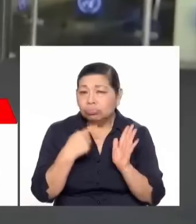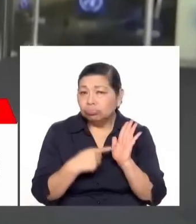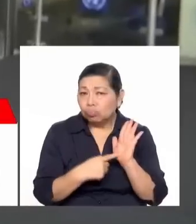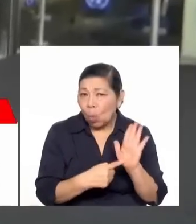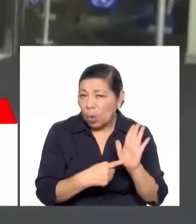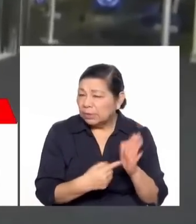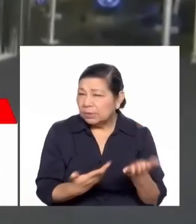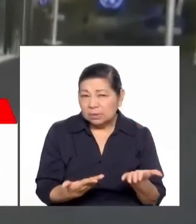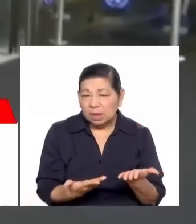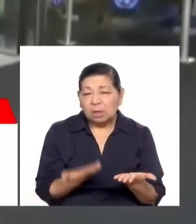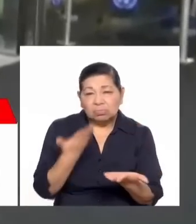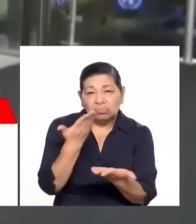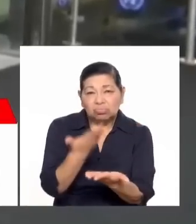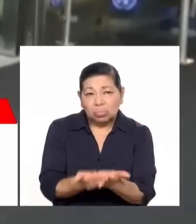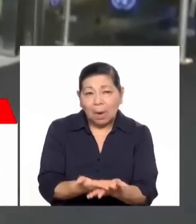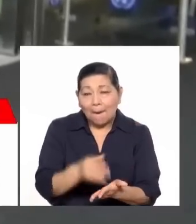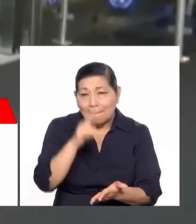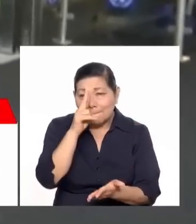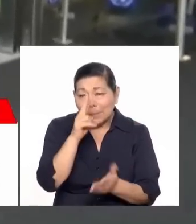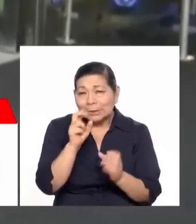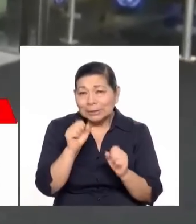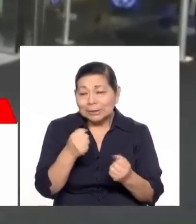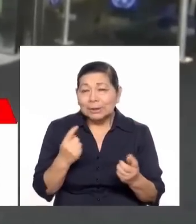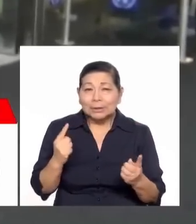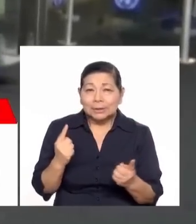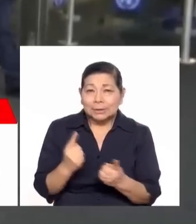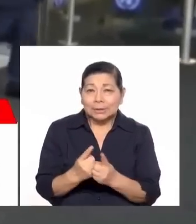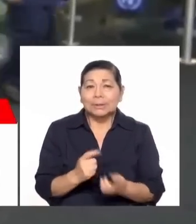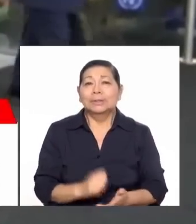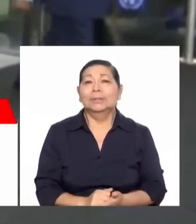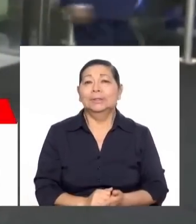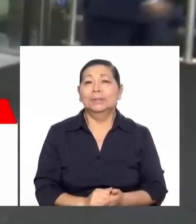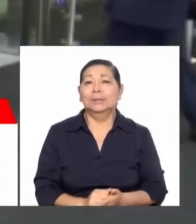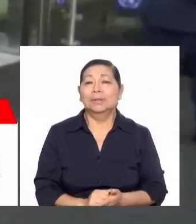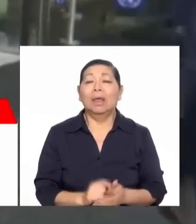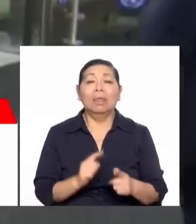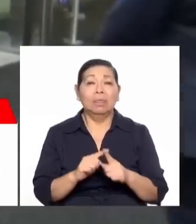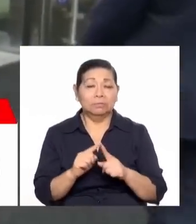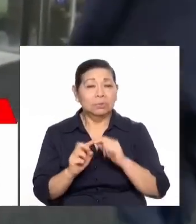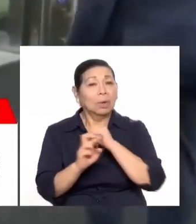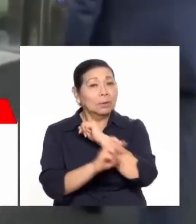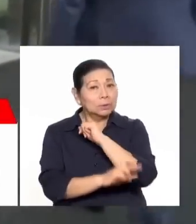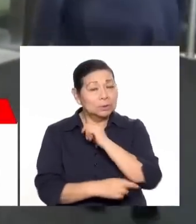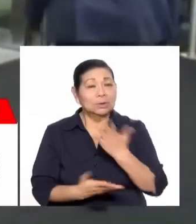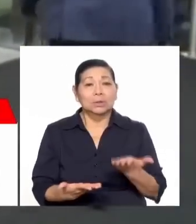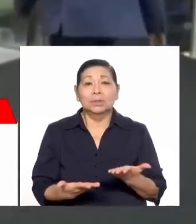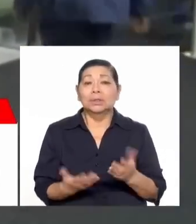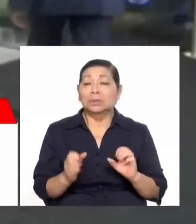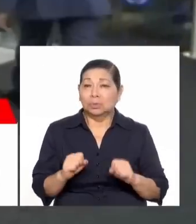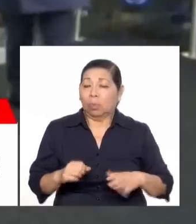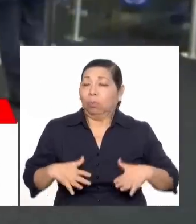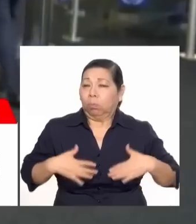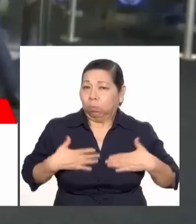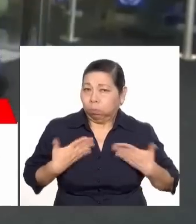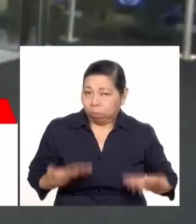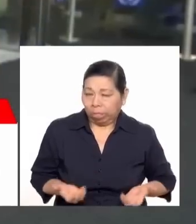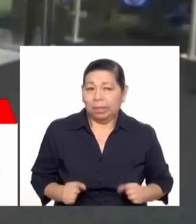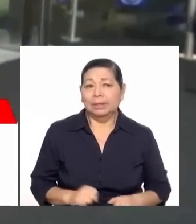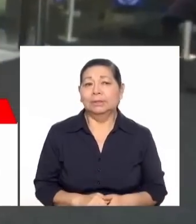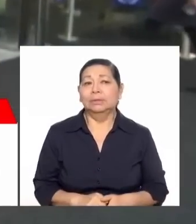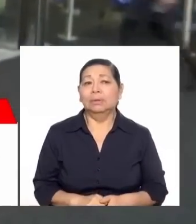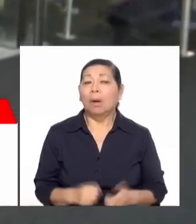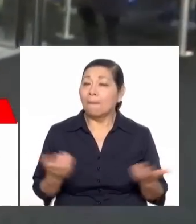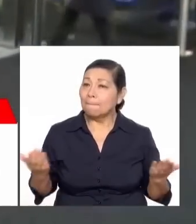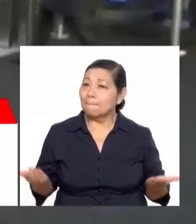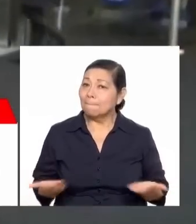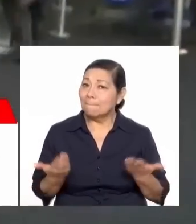conocer la propuesta de Perú hacia los países y de esta manera poder